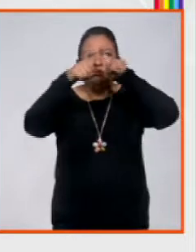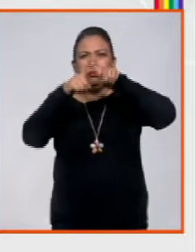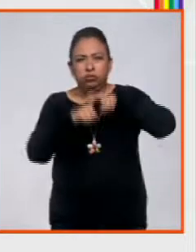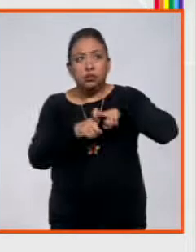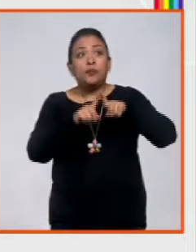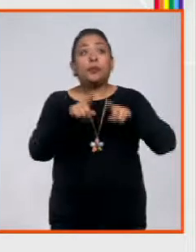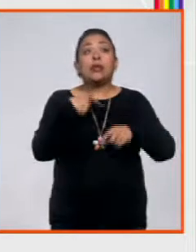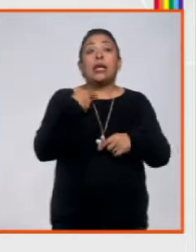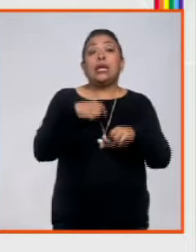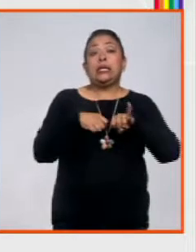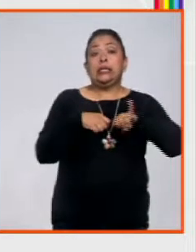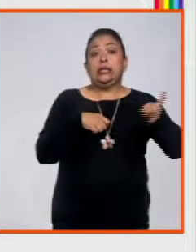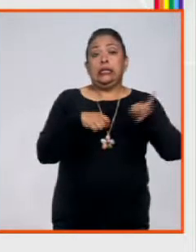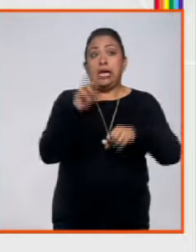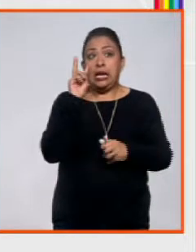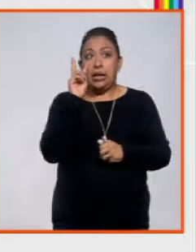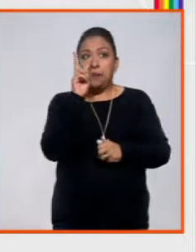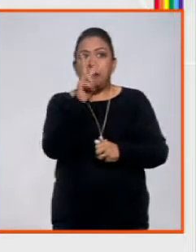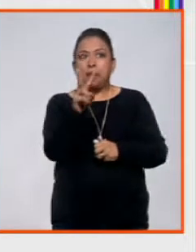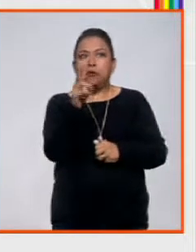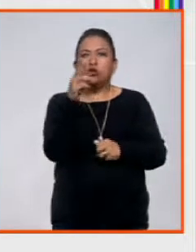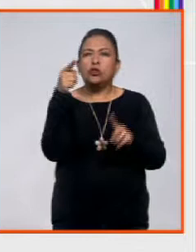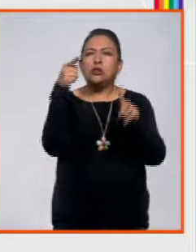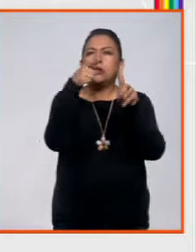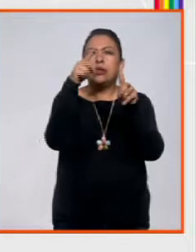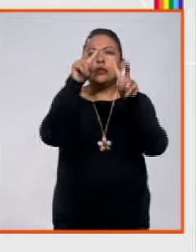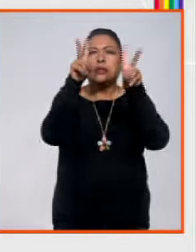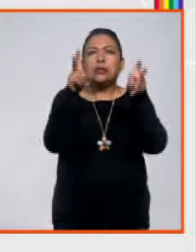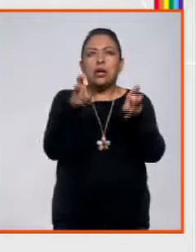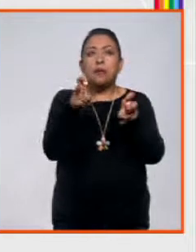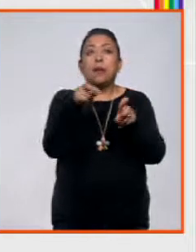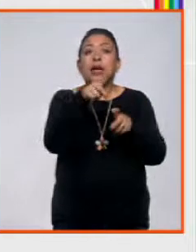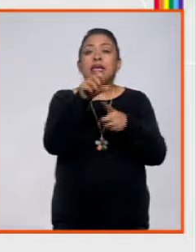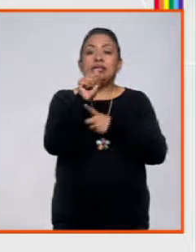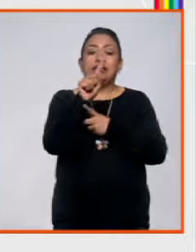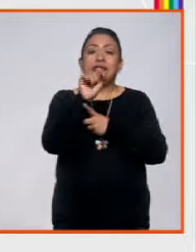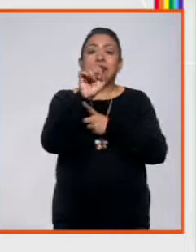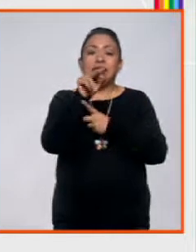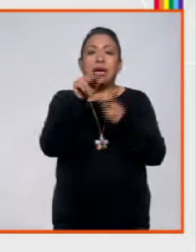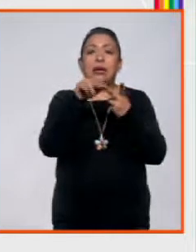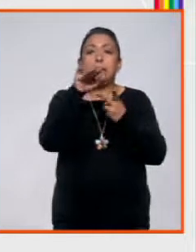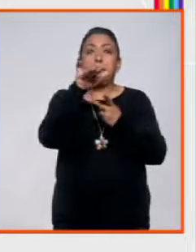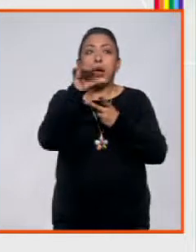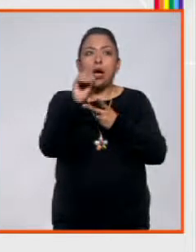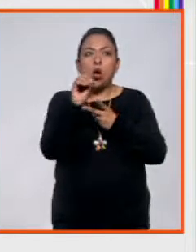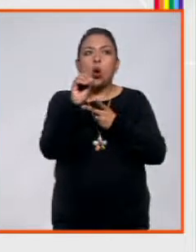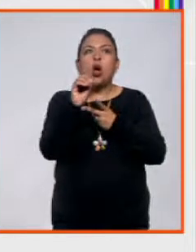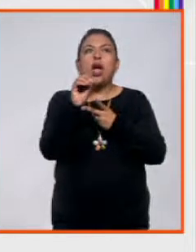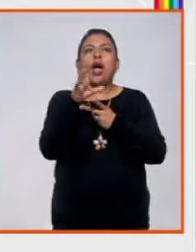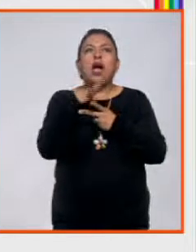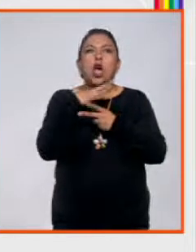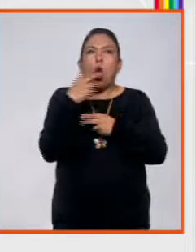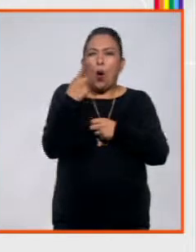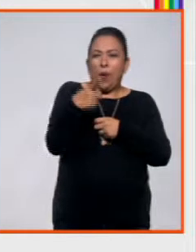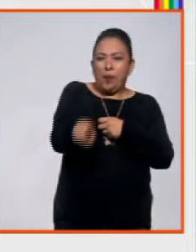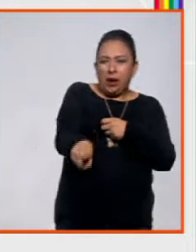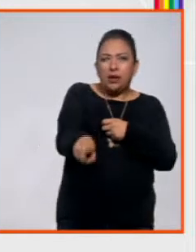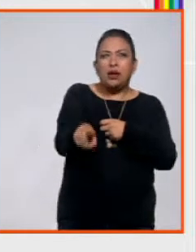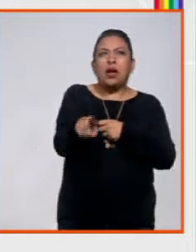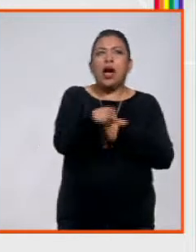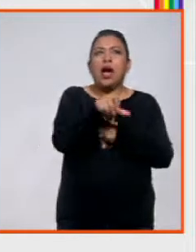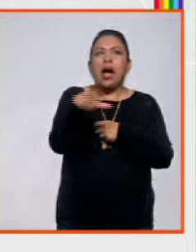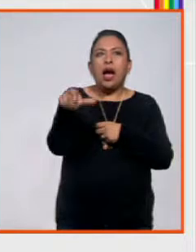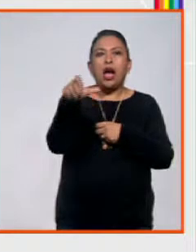izquierda vemos el tema central que es stalin y mao sometiendo digamos obligando a las